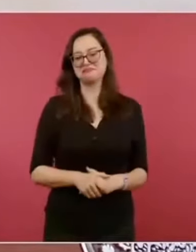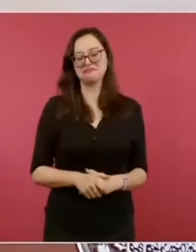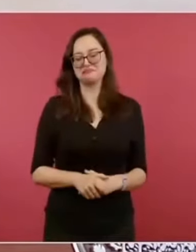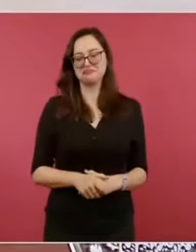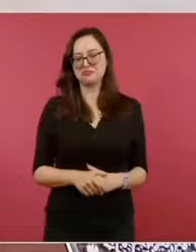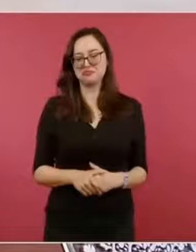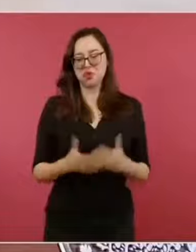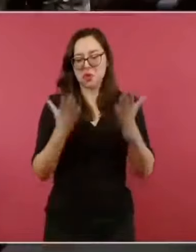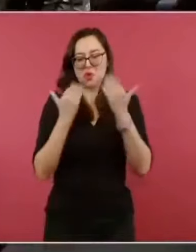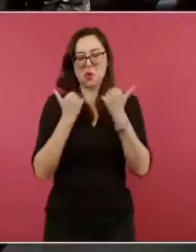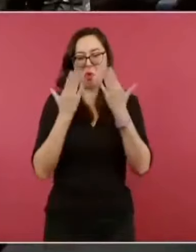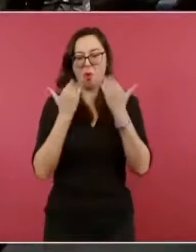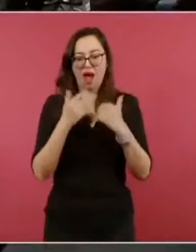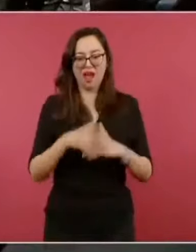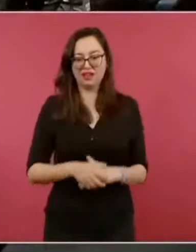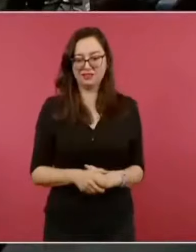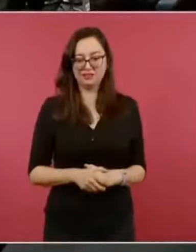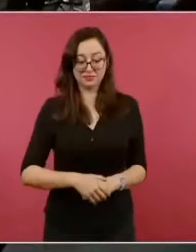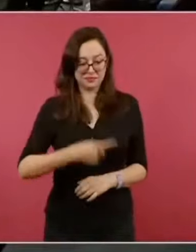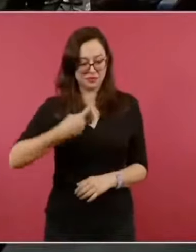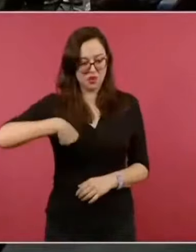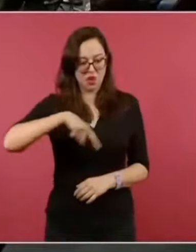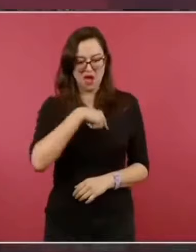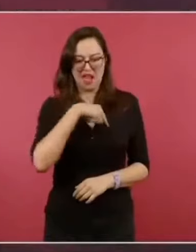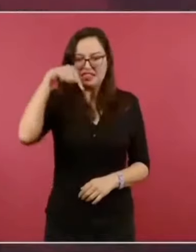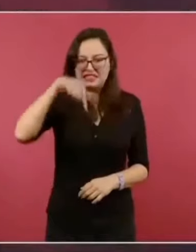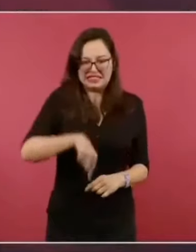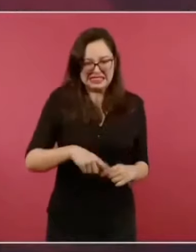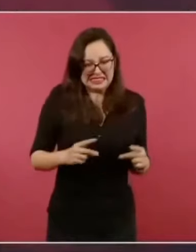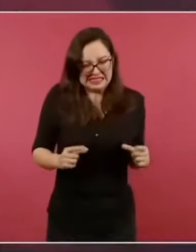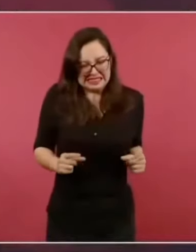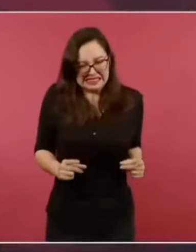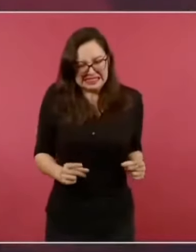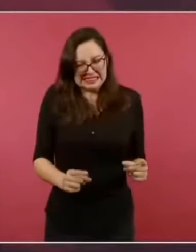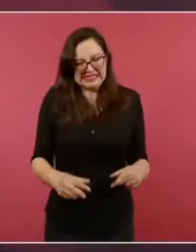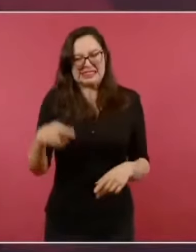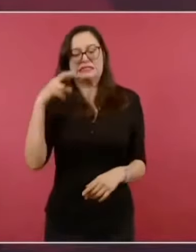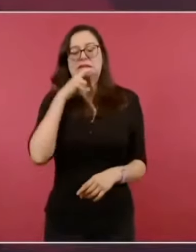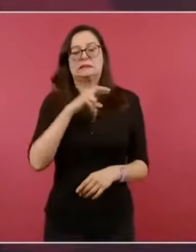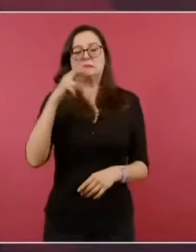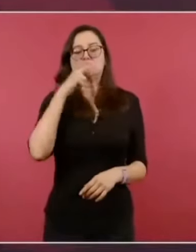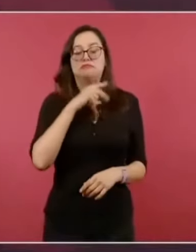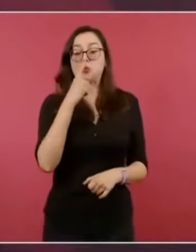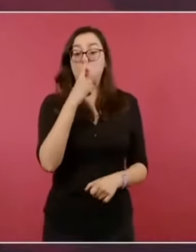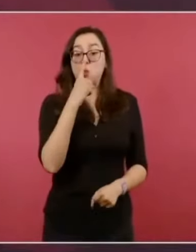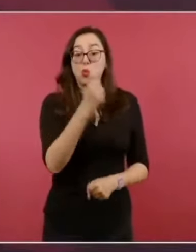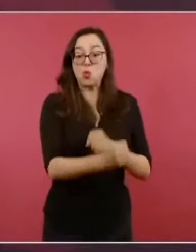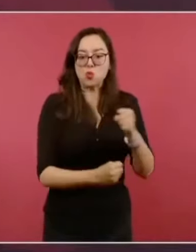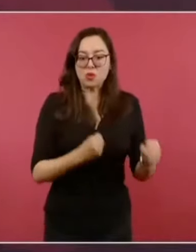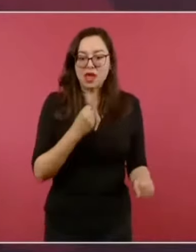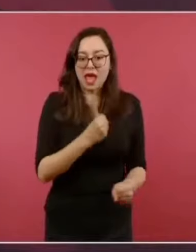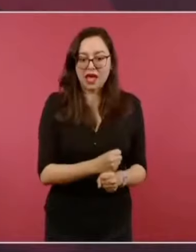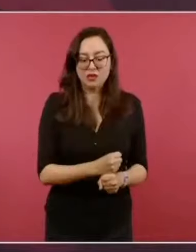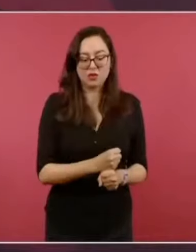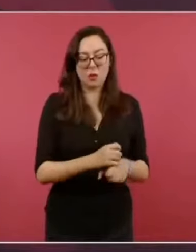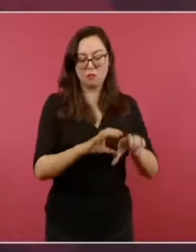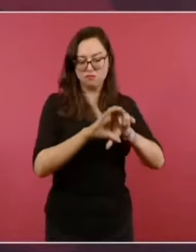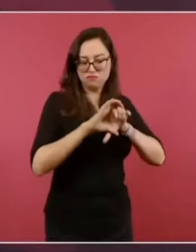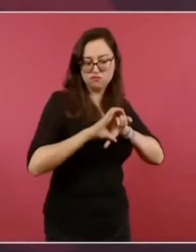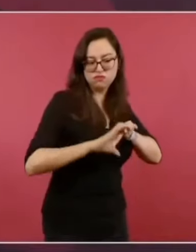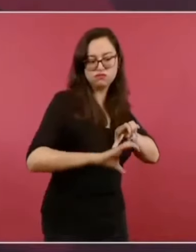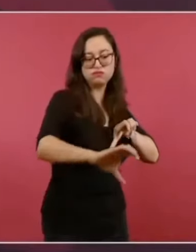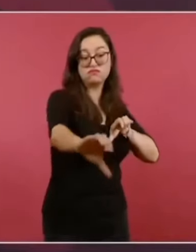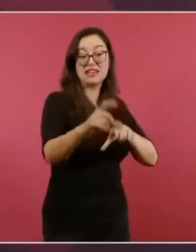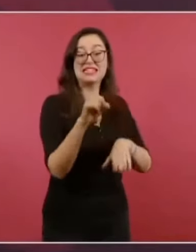un Acueducto de 100 km para